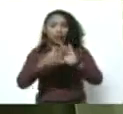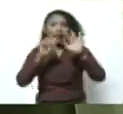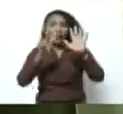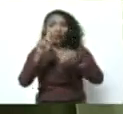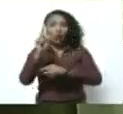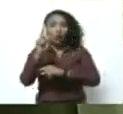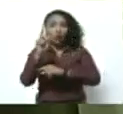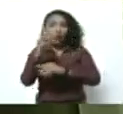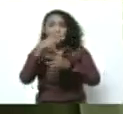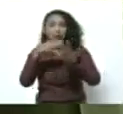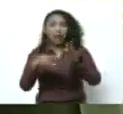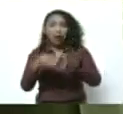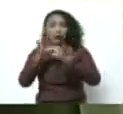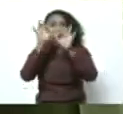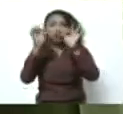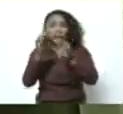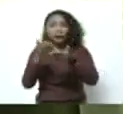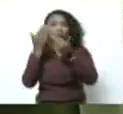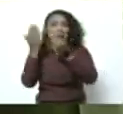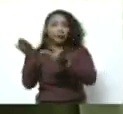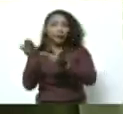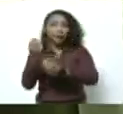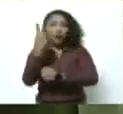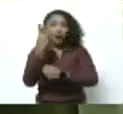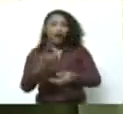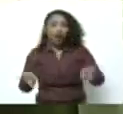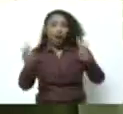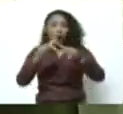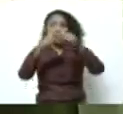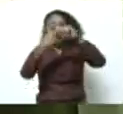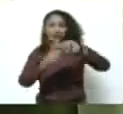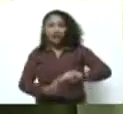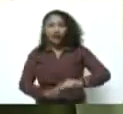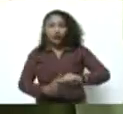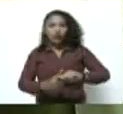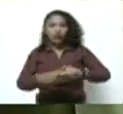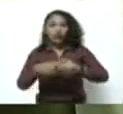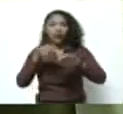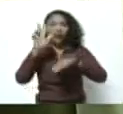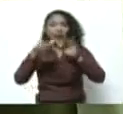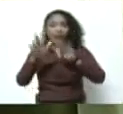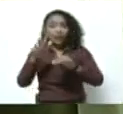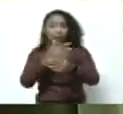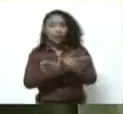2,084,071 unidades entregadas por un valor acumulado de